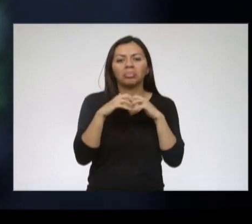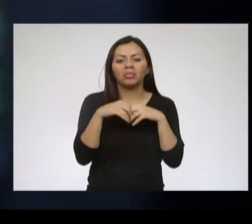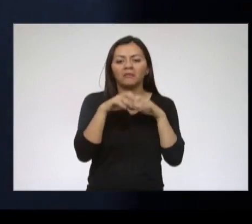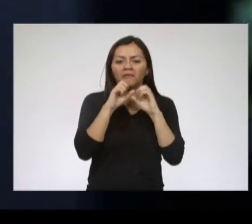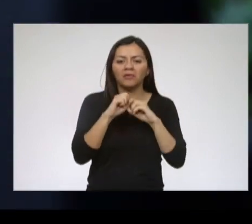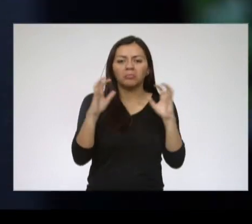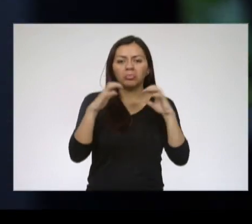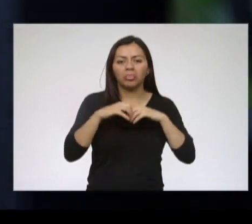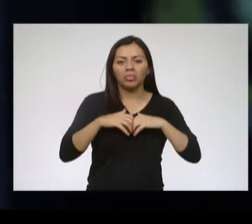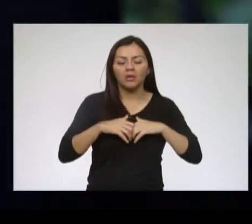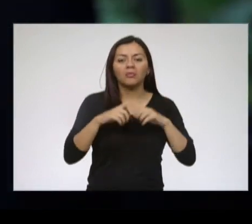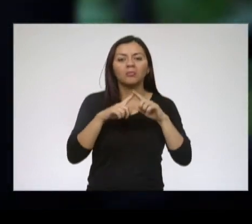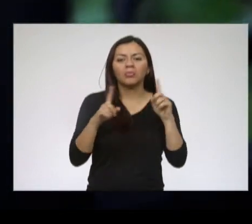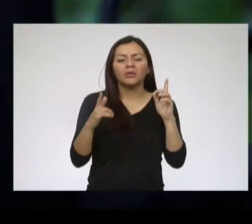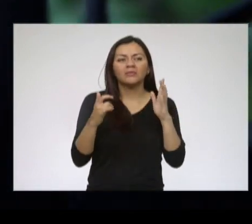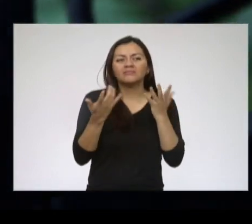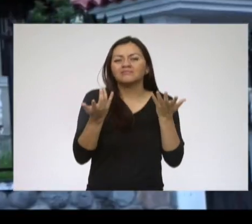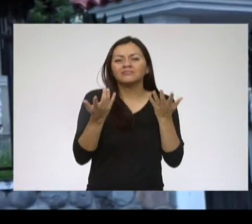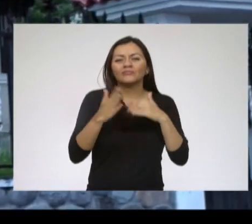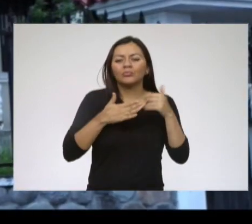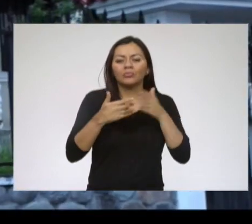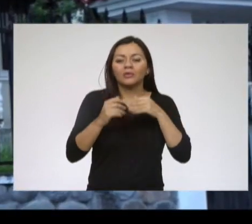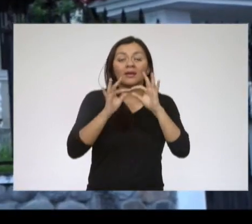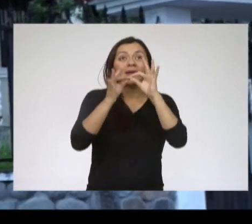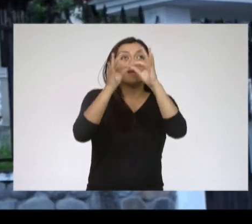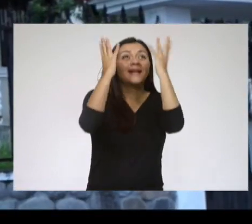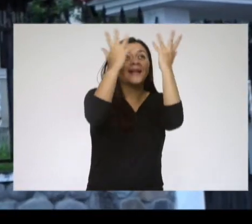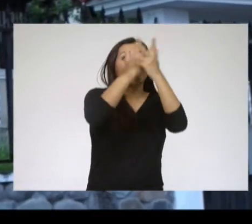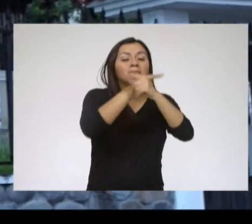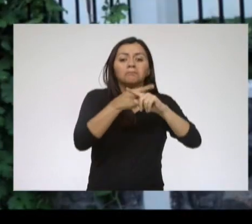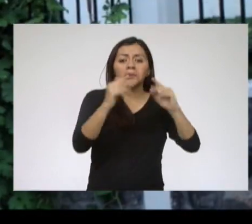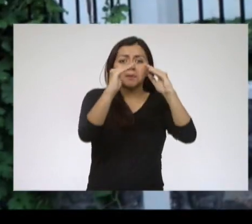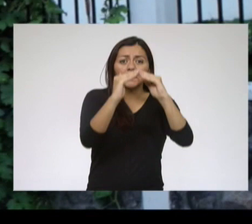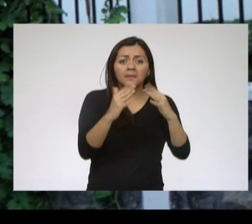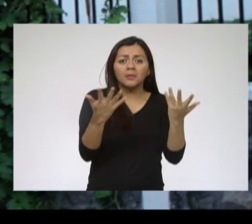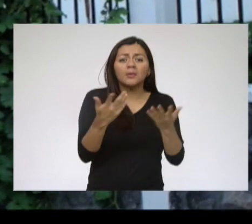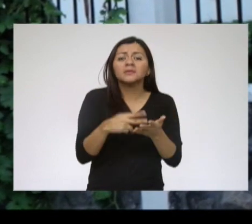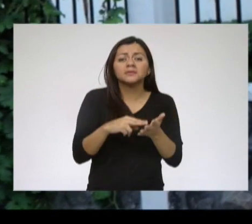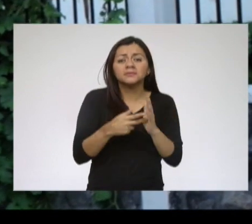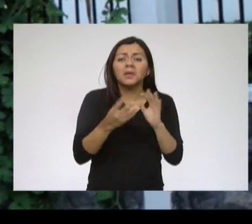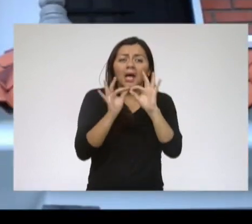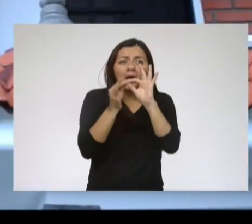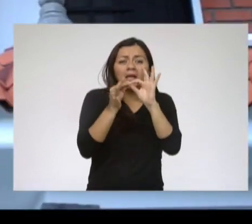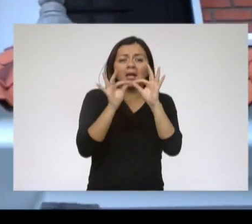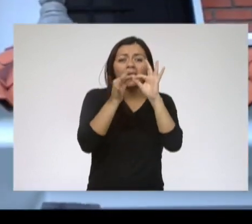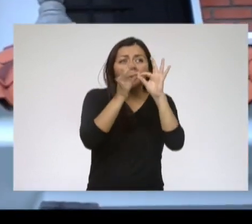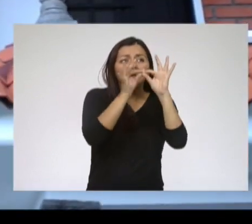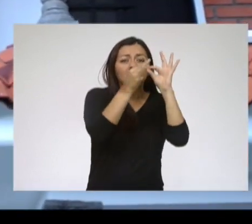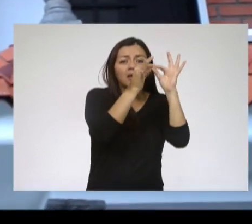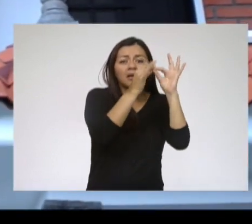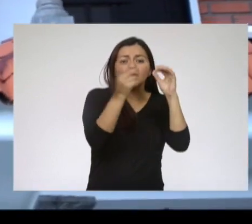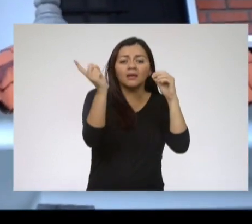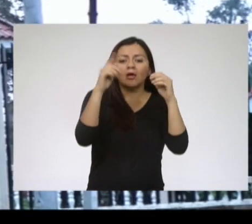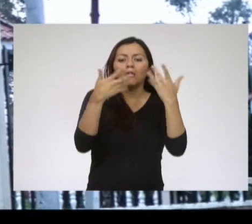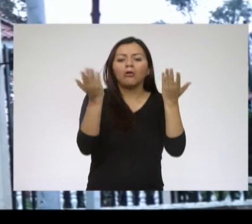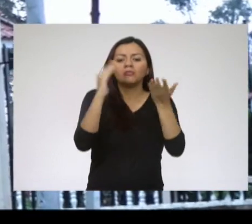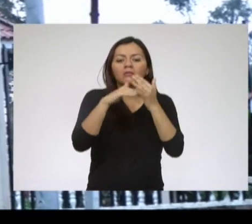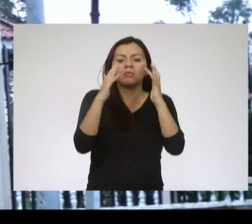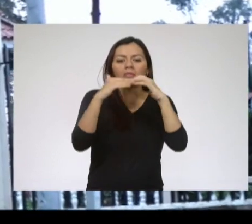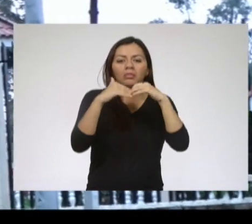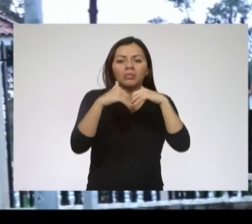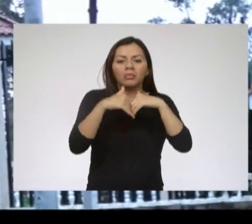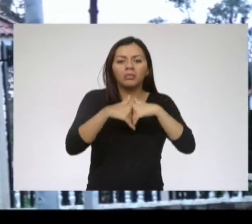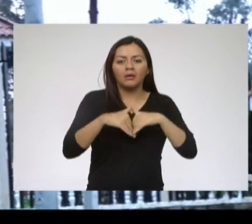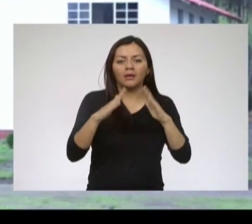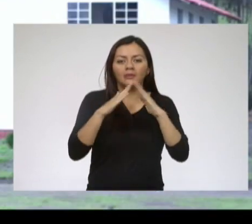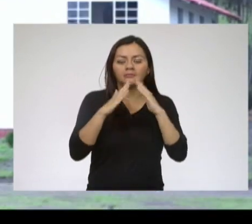de ley. Hagan lo que hagan, va a seguirse haciendo de deteriorar. Claro que le arreglan, pero con el tiempo de nuevo se va a caer y todo